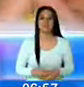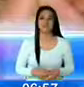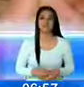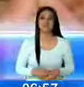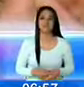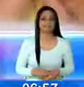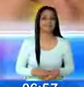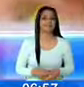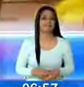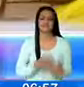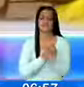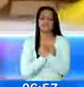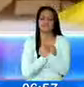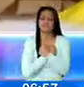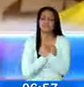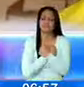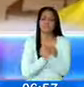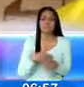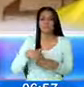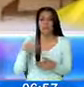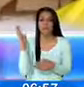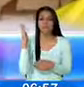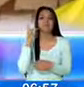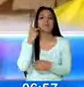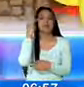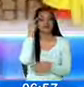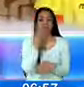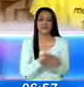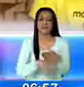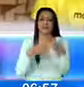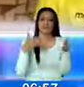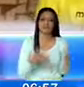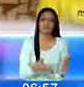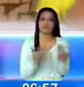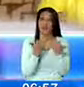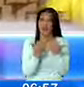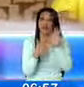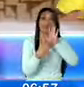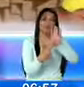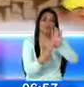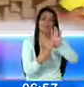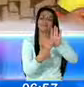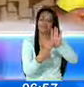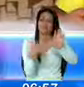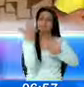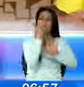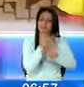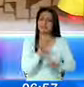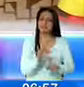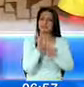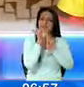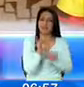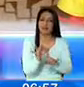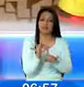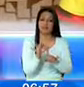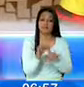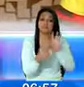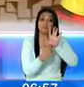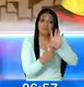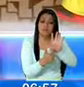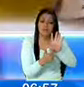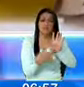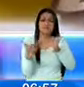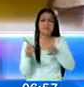Sin duda alguna, el amor más puro es de los padres con los hijos, y esta historia refleja perfectamente el dicho de que más vale una imagen que